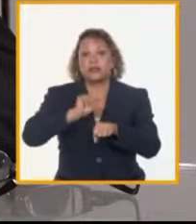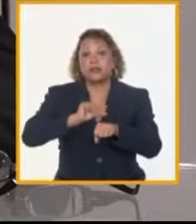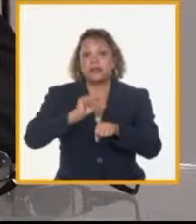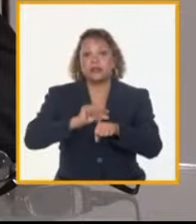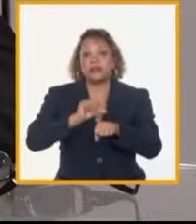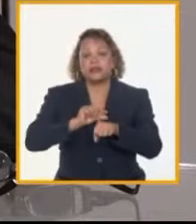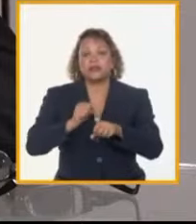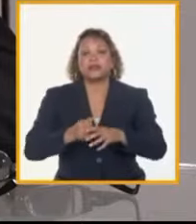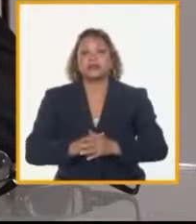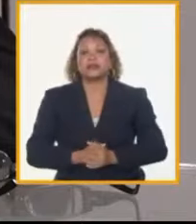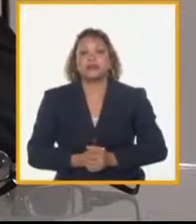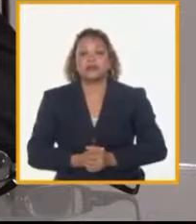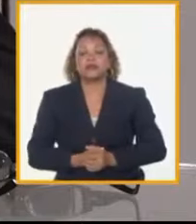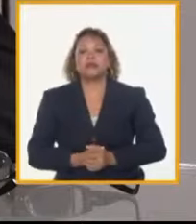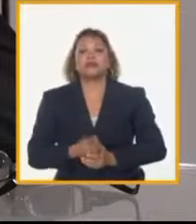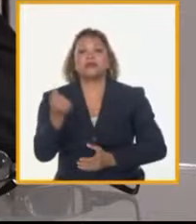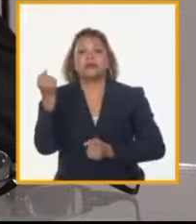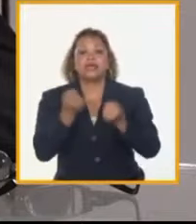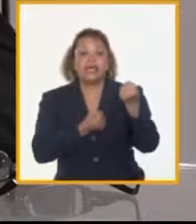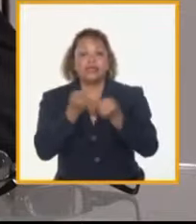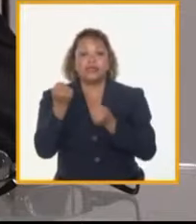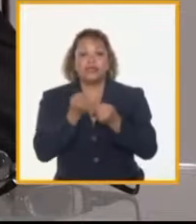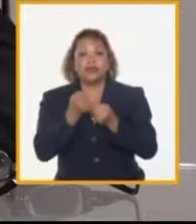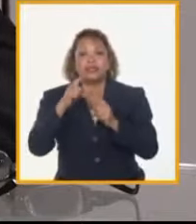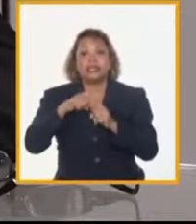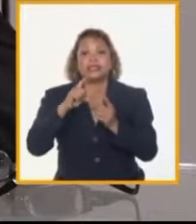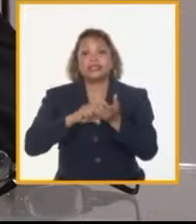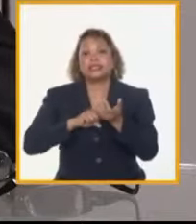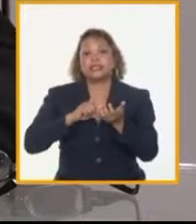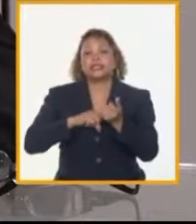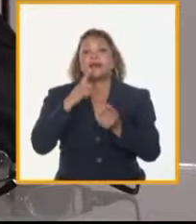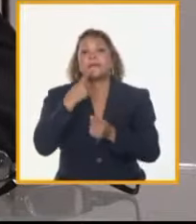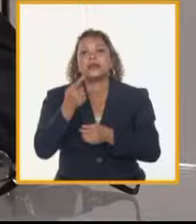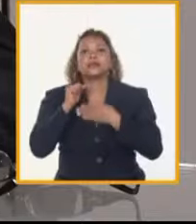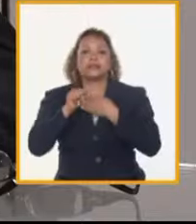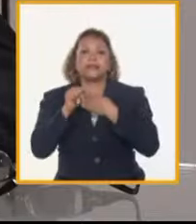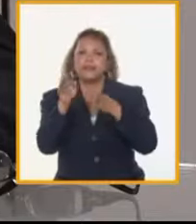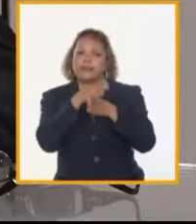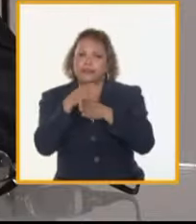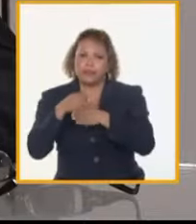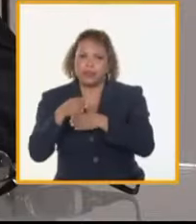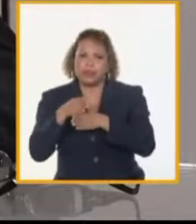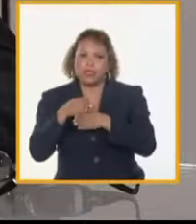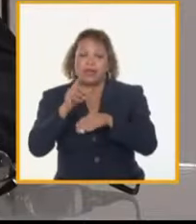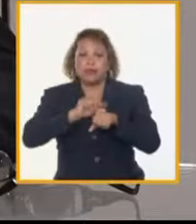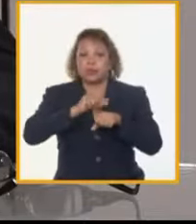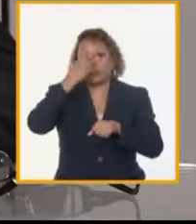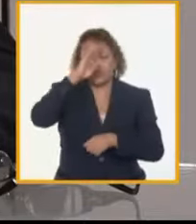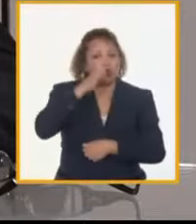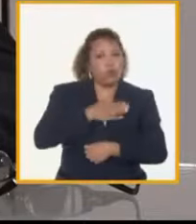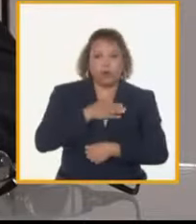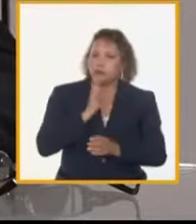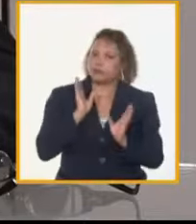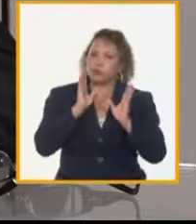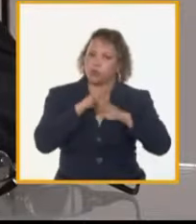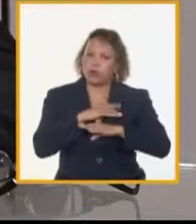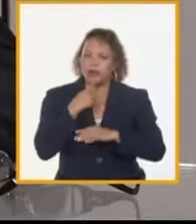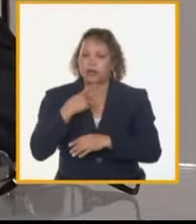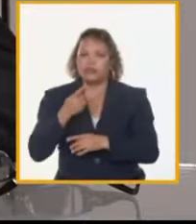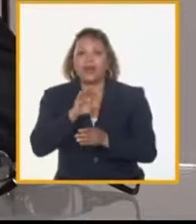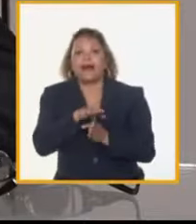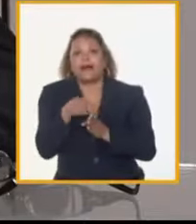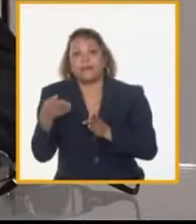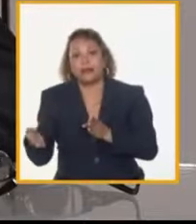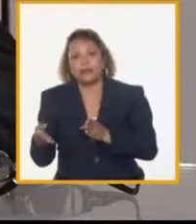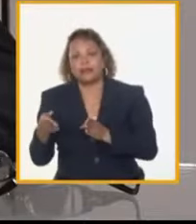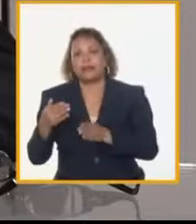TaxiCuba con sus choferes, con su TCP, están dando servicio en otras plataformas que existen, pero que no son de TaxiCuba. Existen aquí hoy en la capital. Porque ellos son trabajadores por